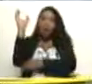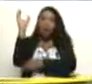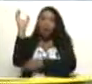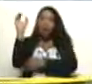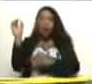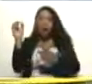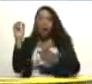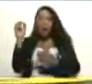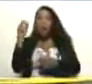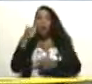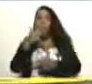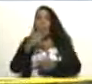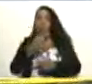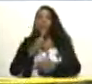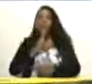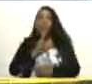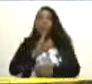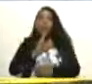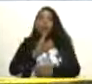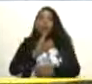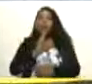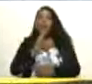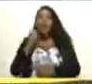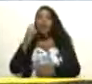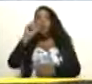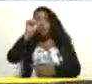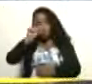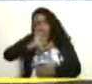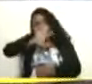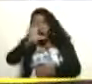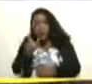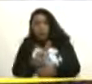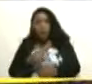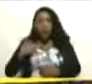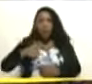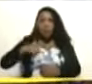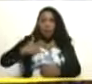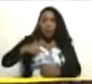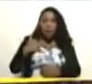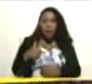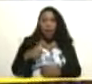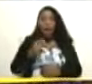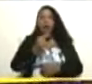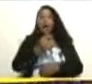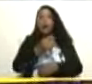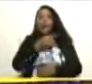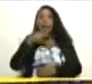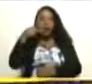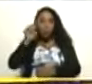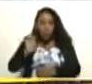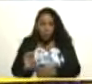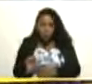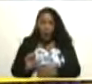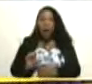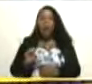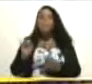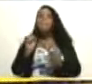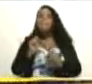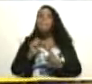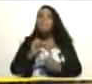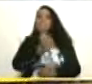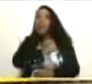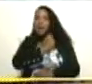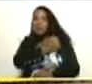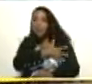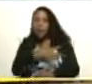Honduras, Sudáfrica, Argentina, México, Guinea Ecuatorial, Palestina,